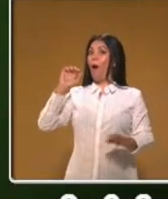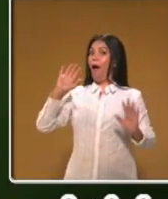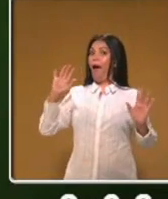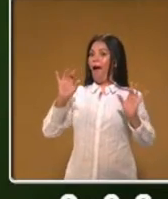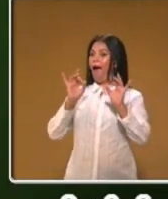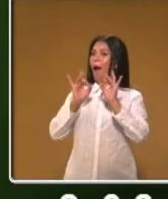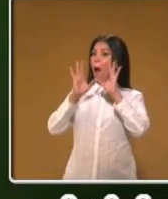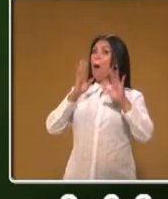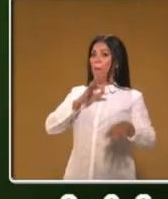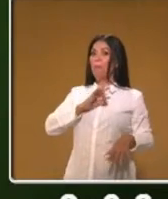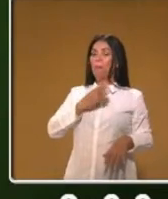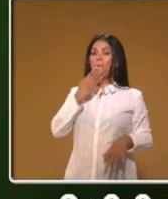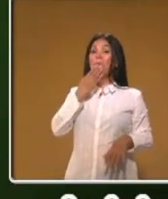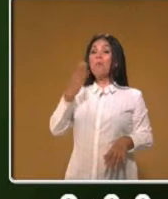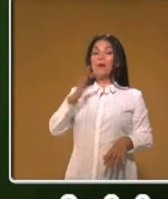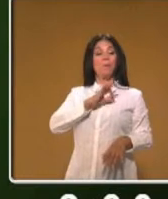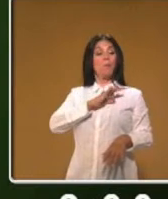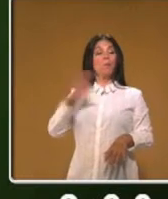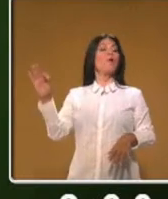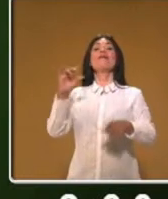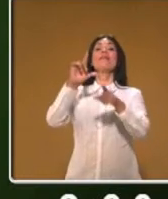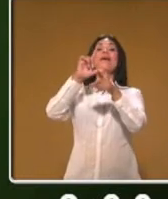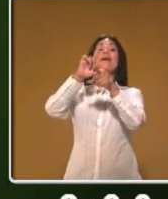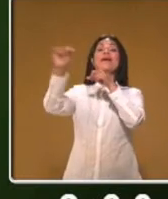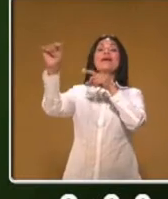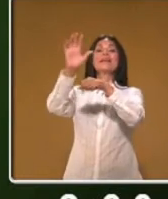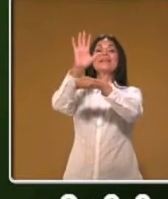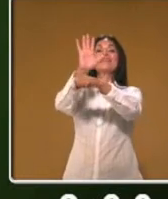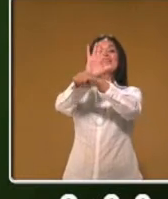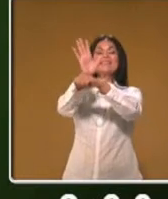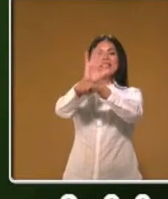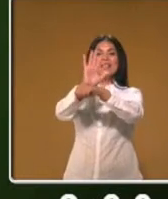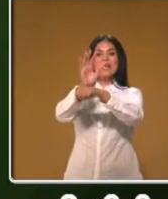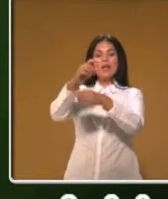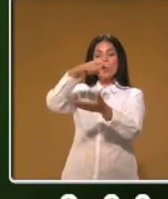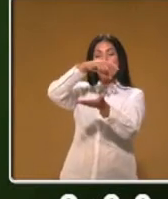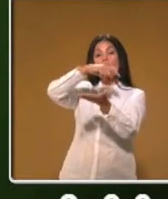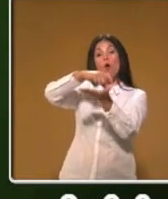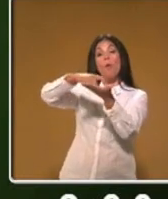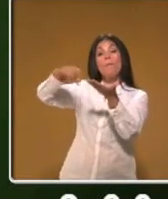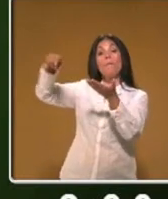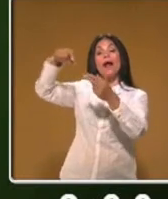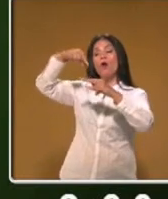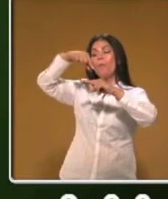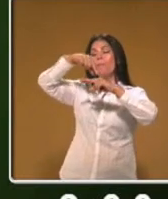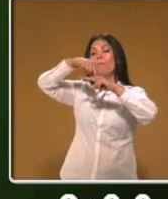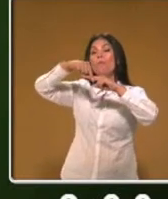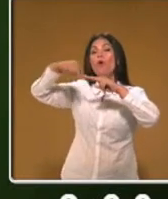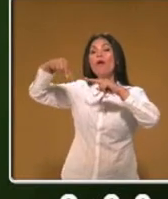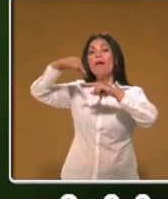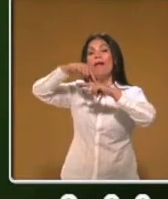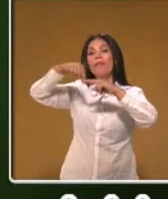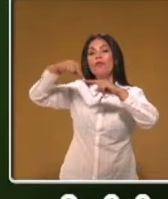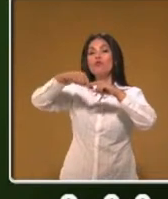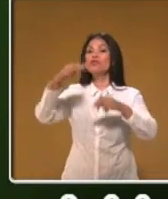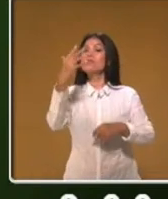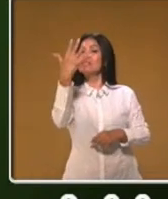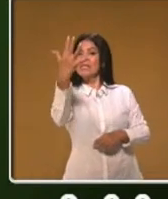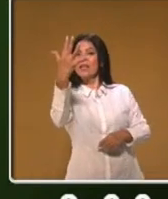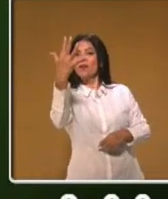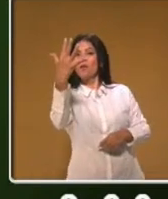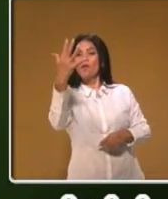pues ya se dieron la vuelta al cine. Compraron 5 boletos de entrada al cine y 4 hot dogs,